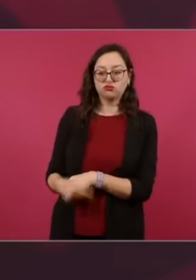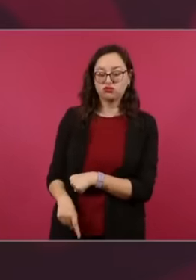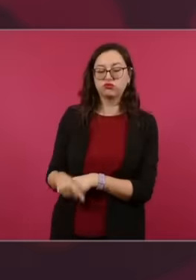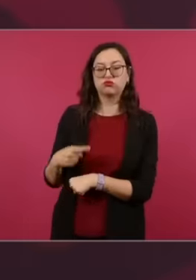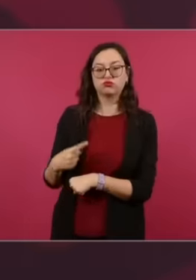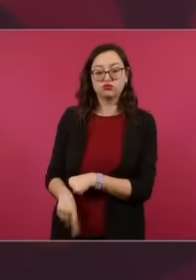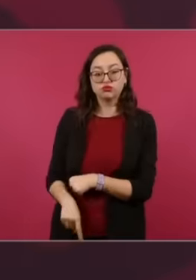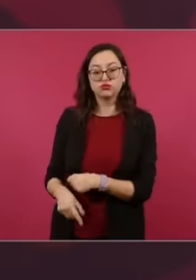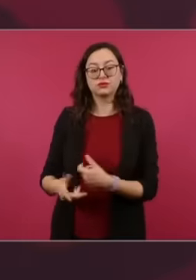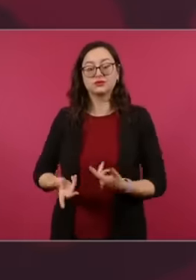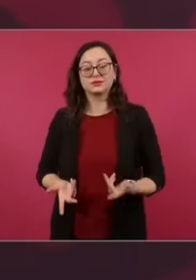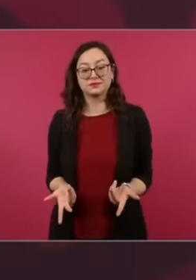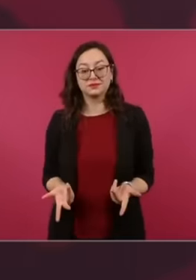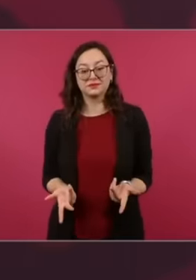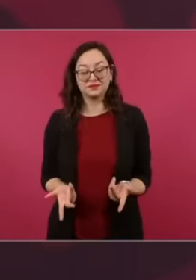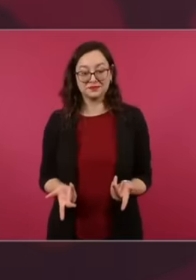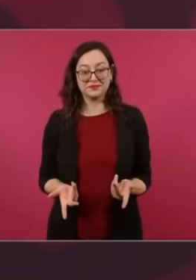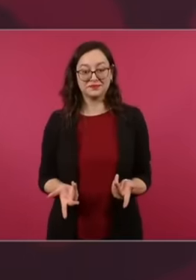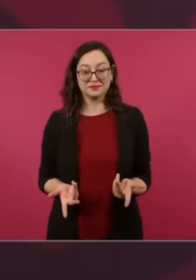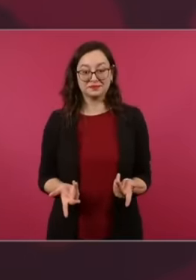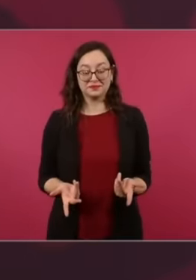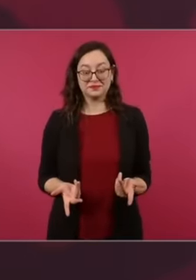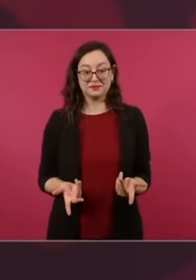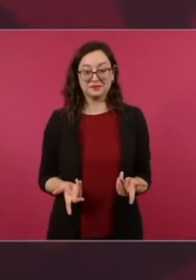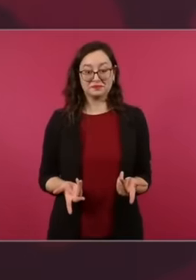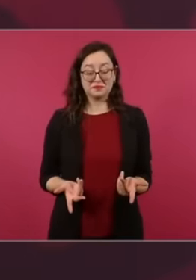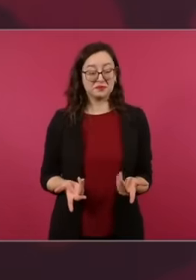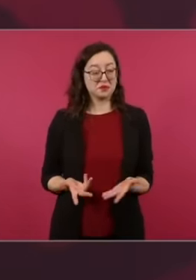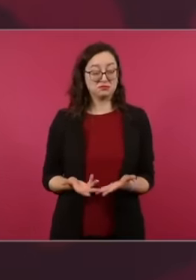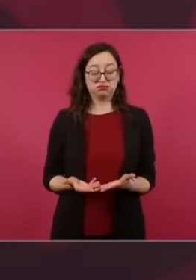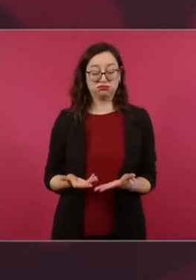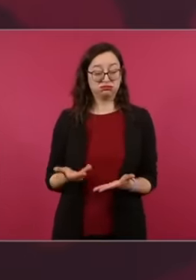Desde la Primera República Federal,